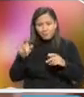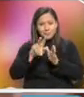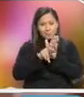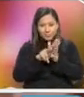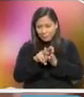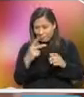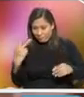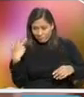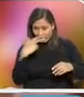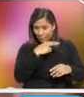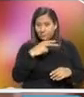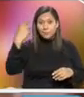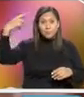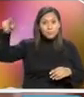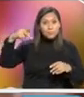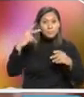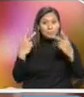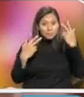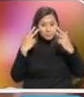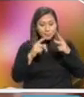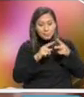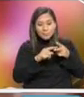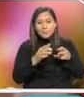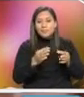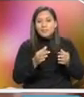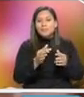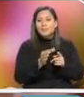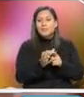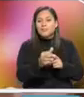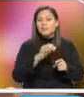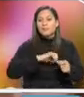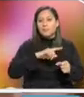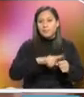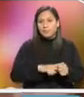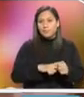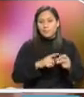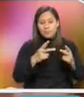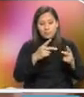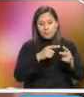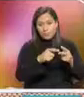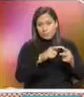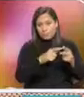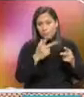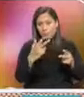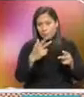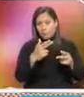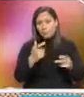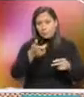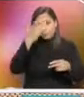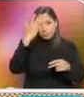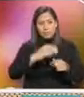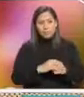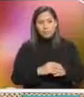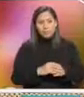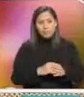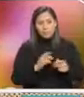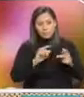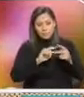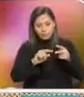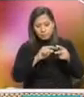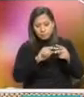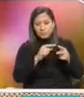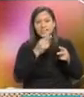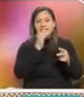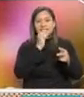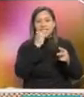Las tijeras de un estilista tienen un filo especial, son unas tijeras costosas, que tienen un filo especial y que no van a hacer